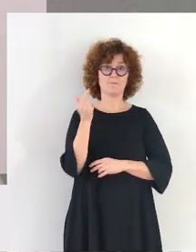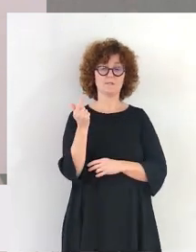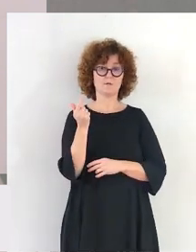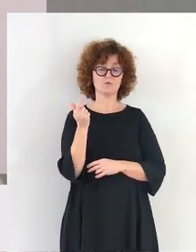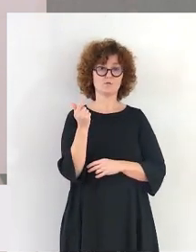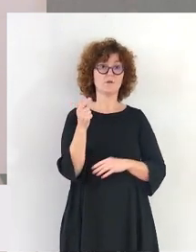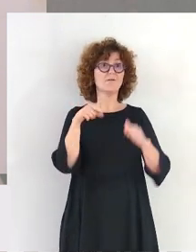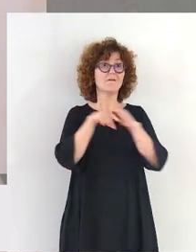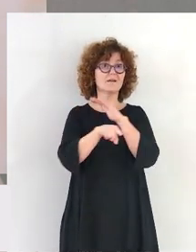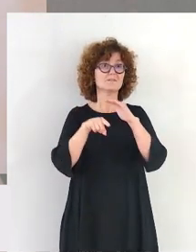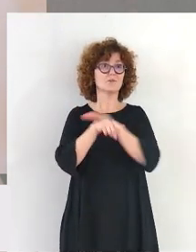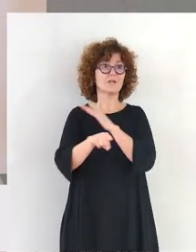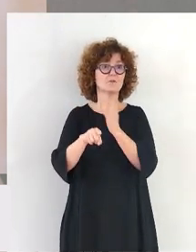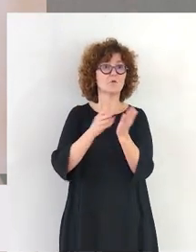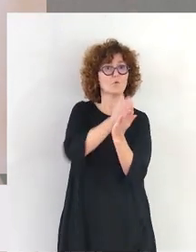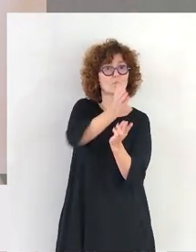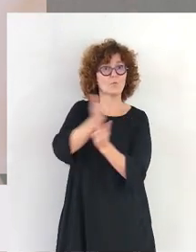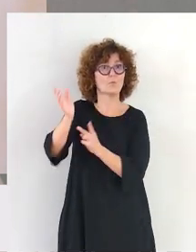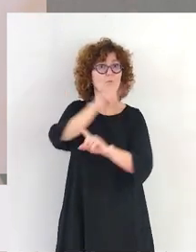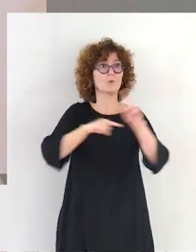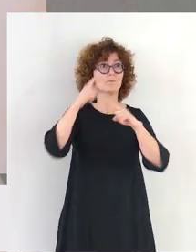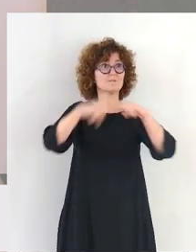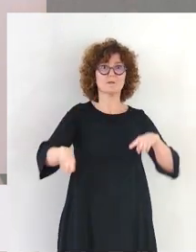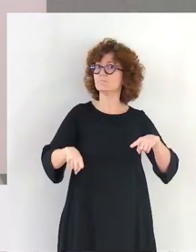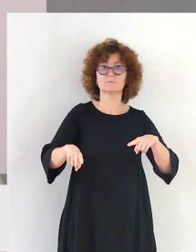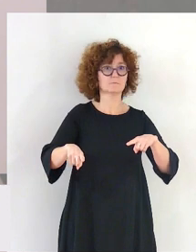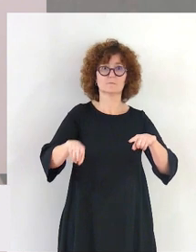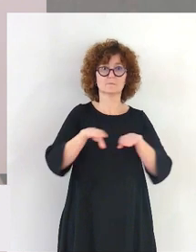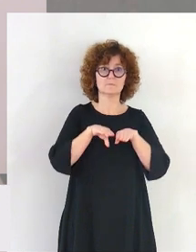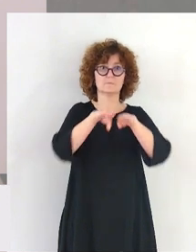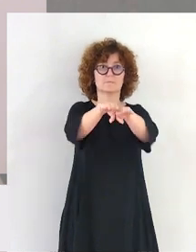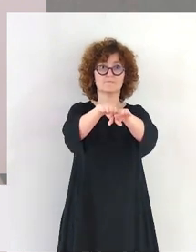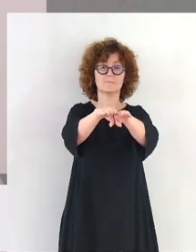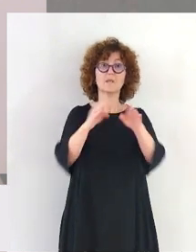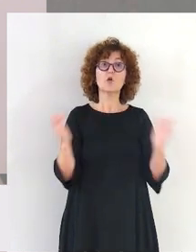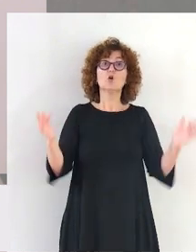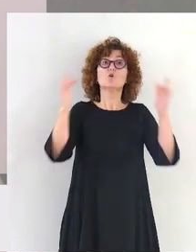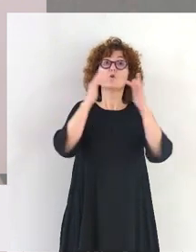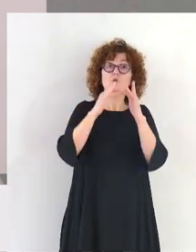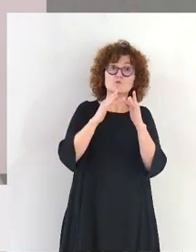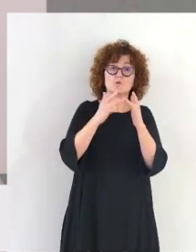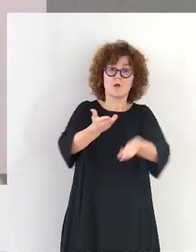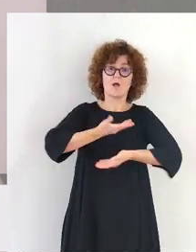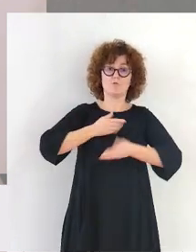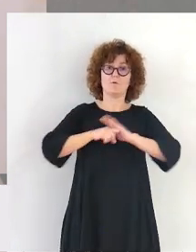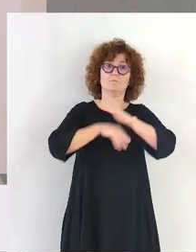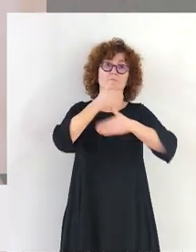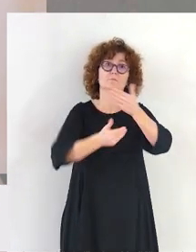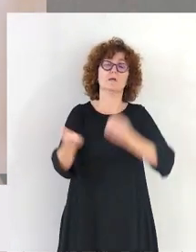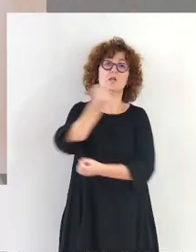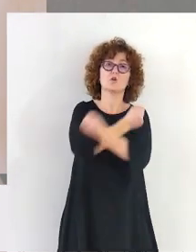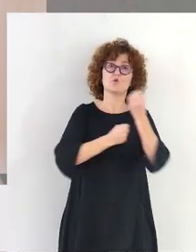seguir gestionando como si fueran dos problemas di diferentes esta conexión favorecerá un progreso económico